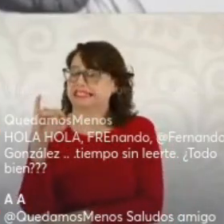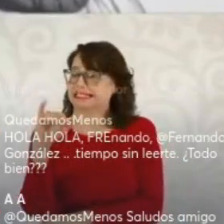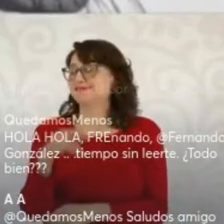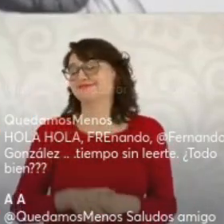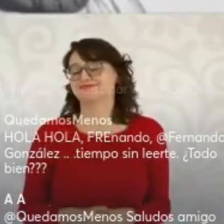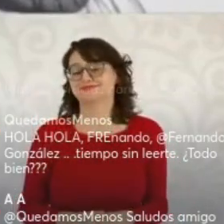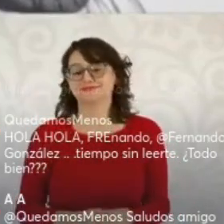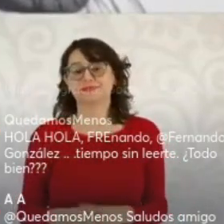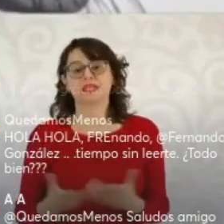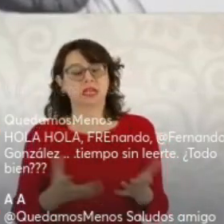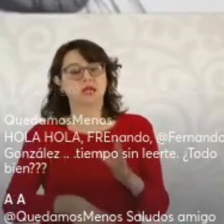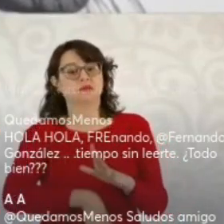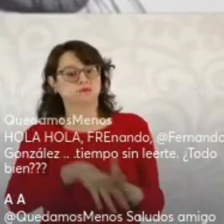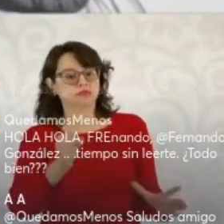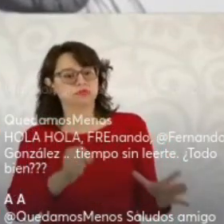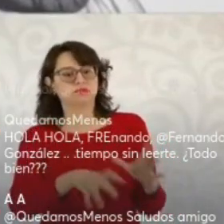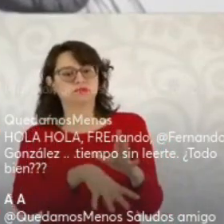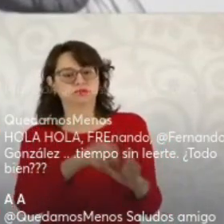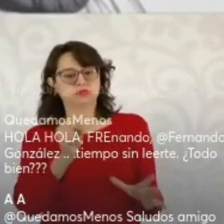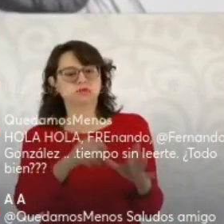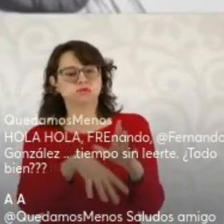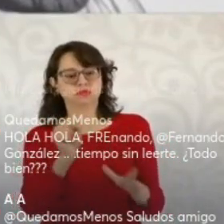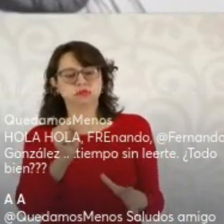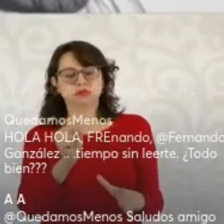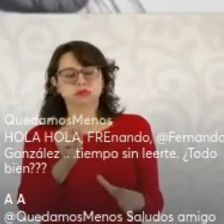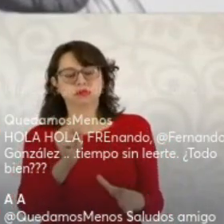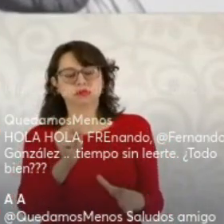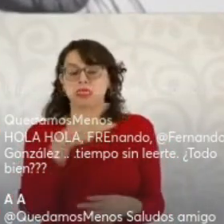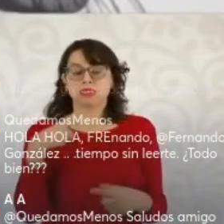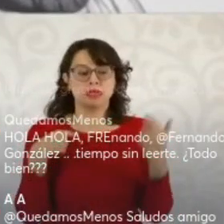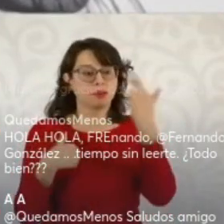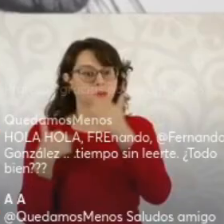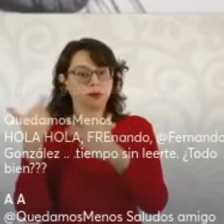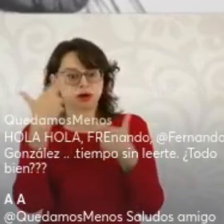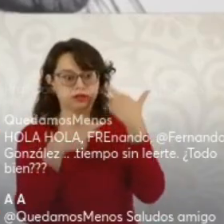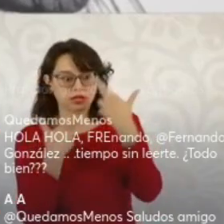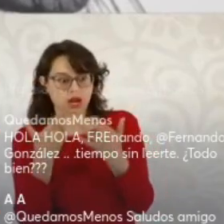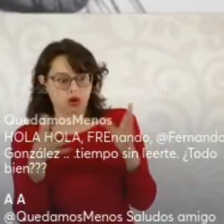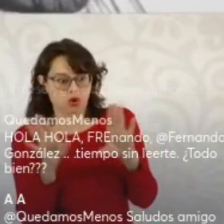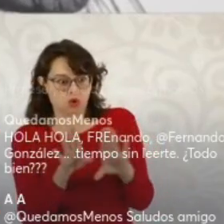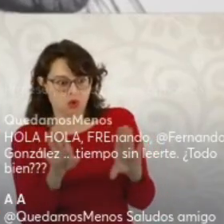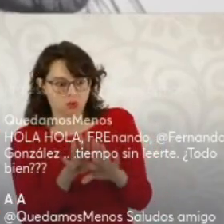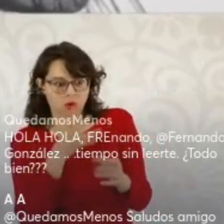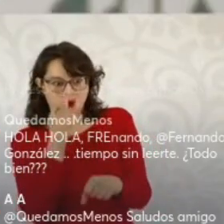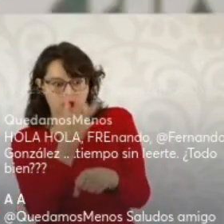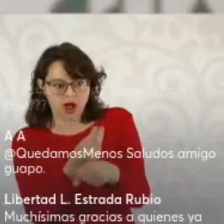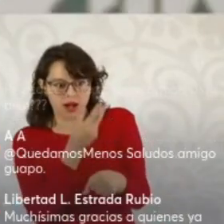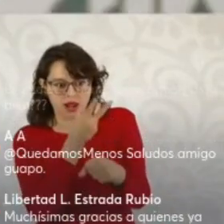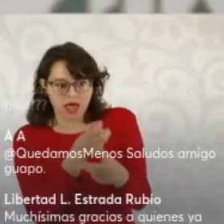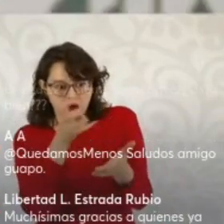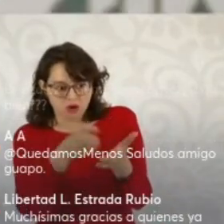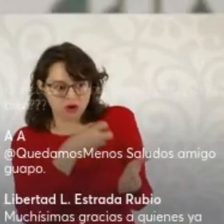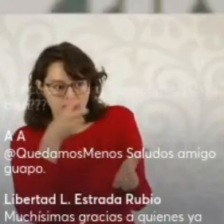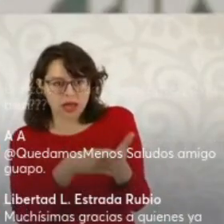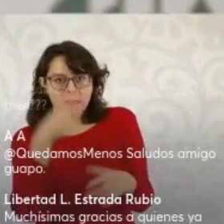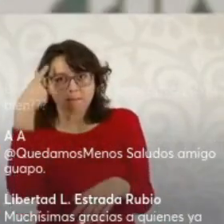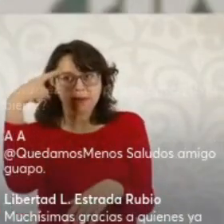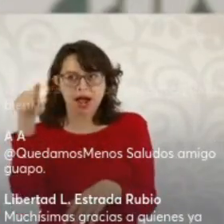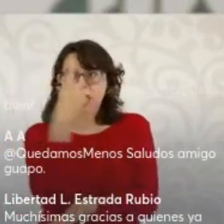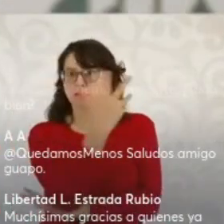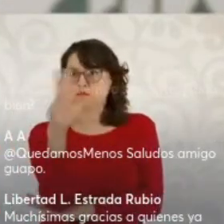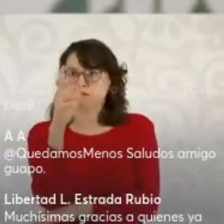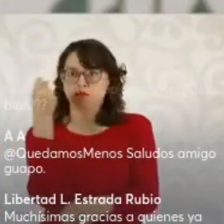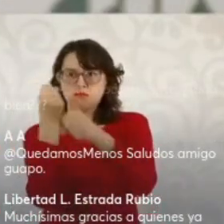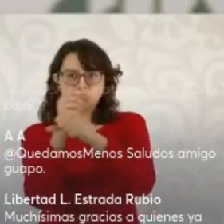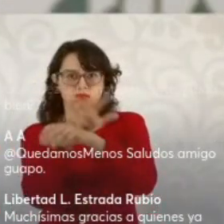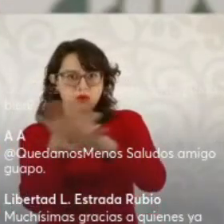ahí donde se esté explotando, pues hay que ver cómo se está explotando y qué mejoras puede haber. Incluso para la